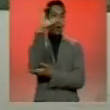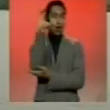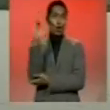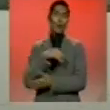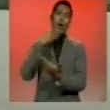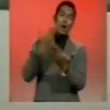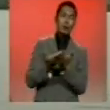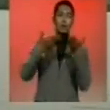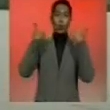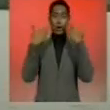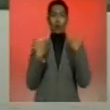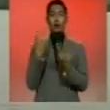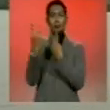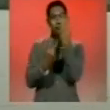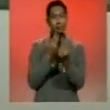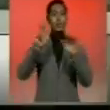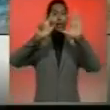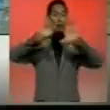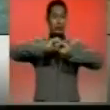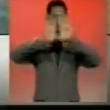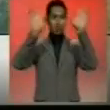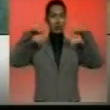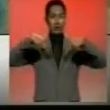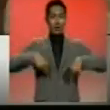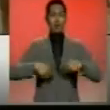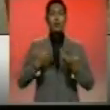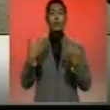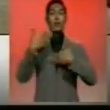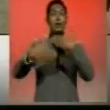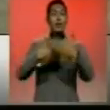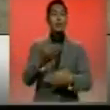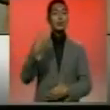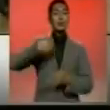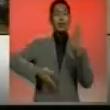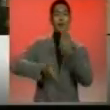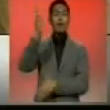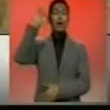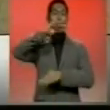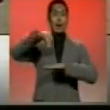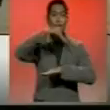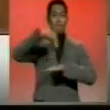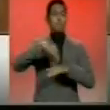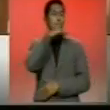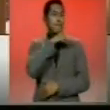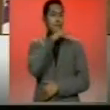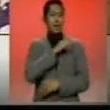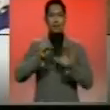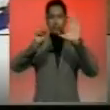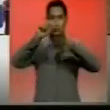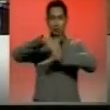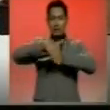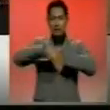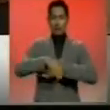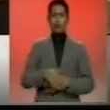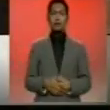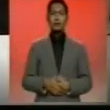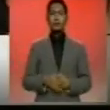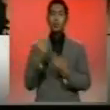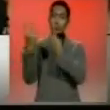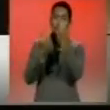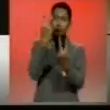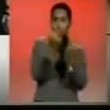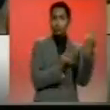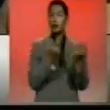Colombia, llegaron a Guayaquil a las 8 de la mañana de hoy y partieron hacia Manta a las 18 horas. Durante su estadía, los turistas recorrieron